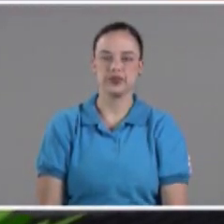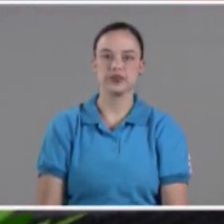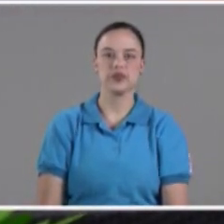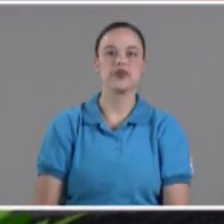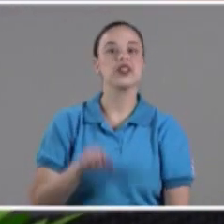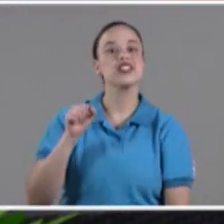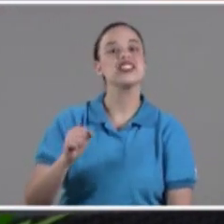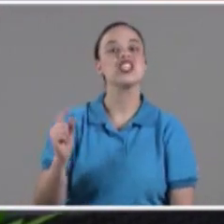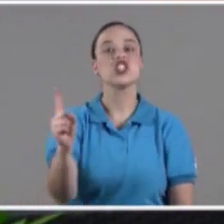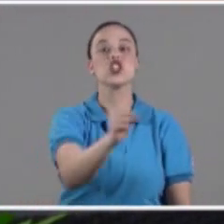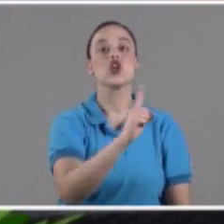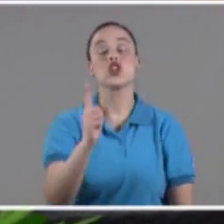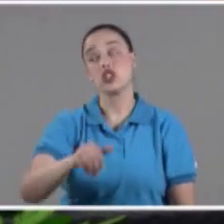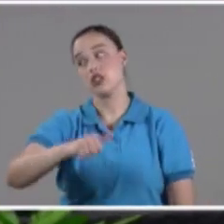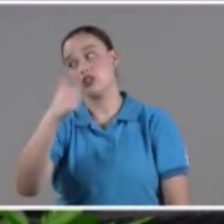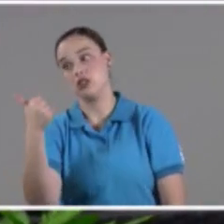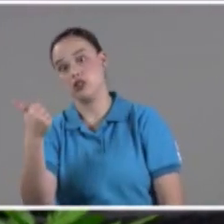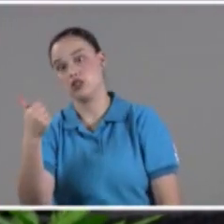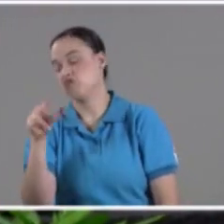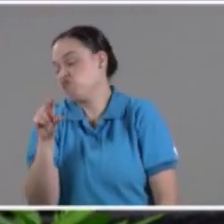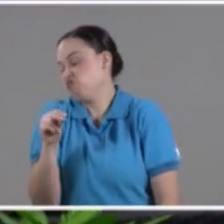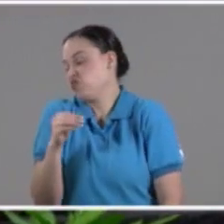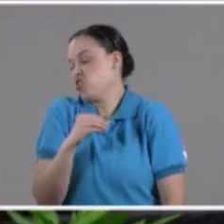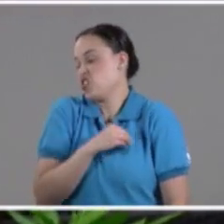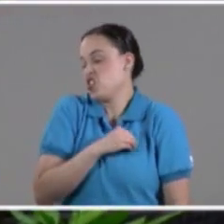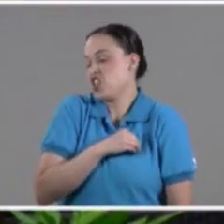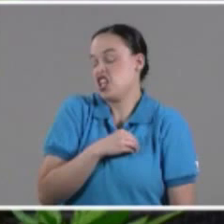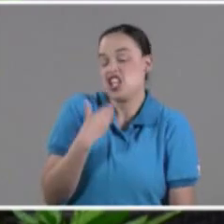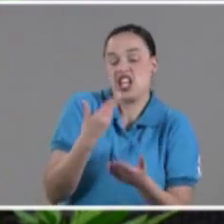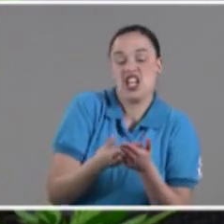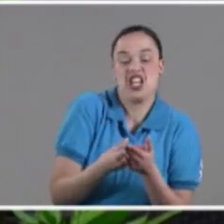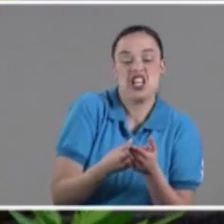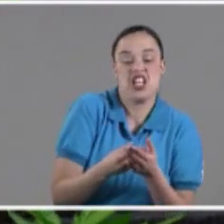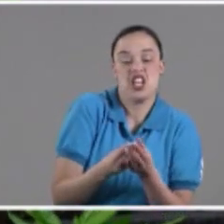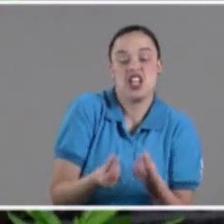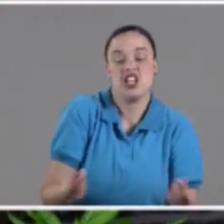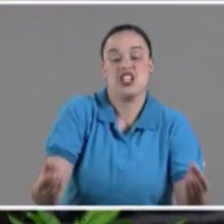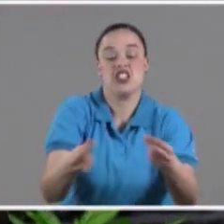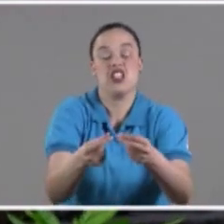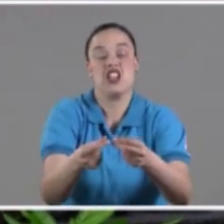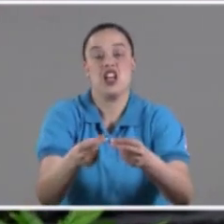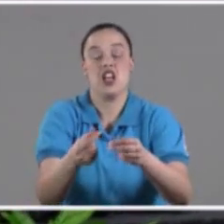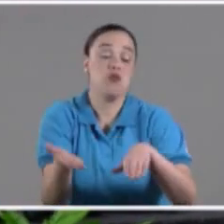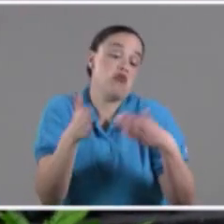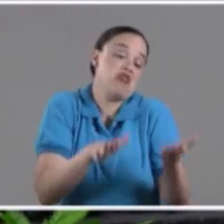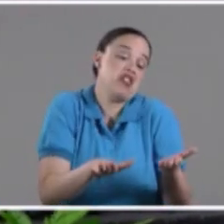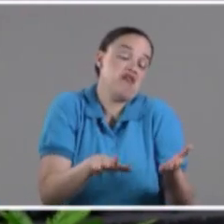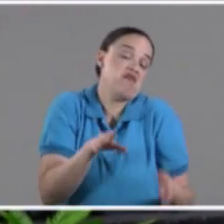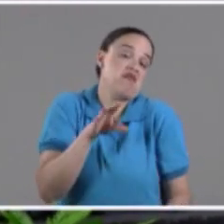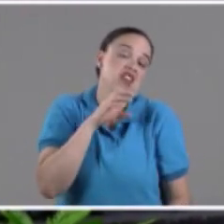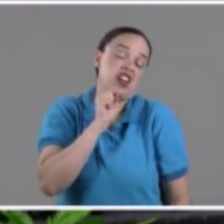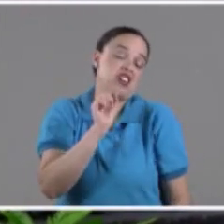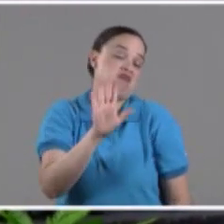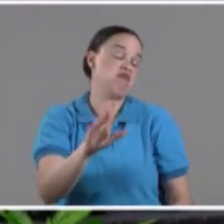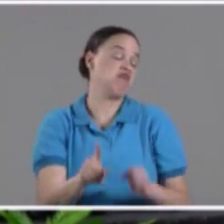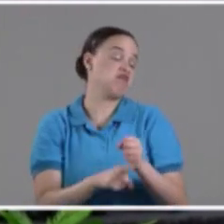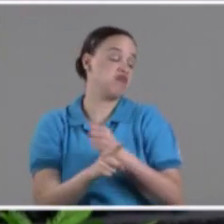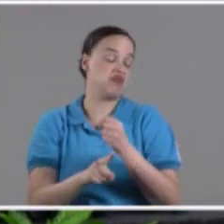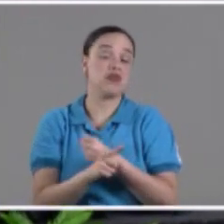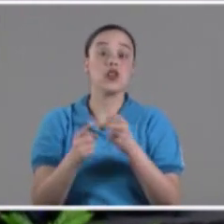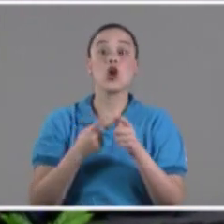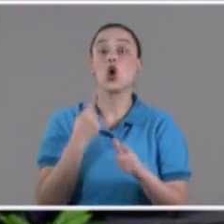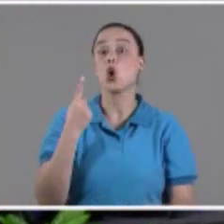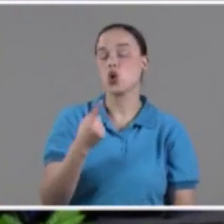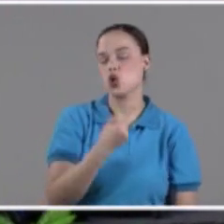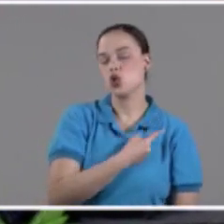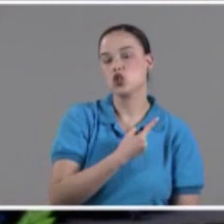Si todo lo demás no quieren caer en tierra y morir será su problema pero con uno solo